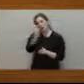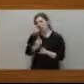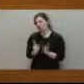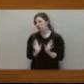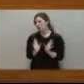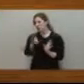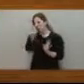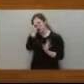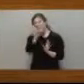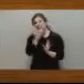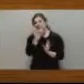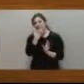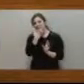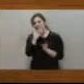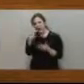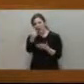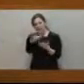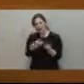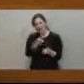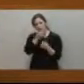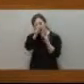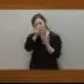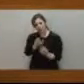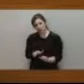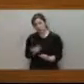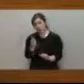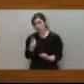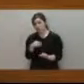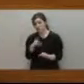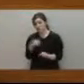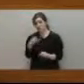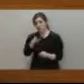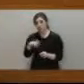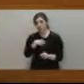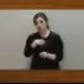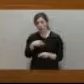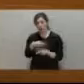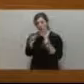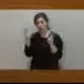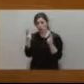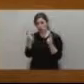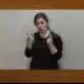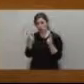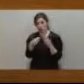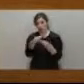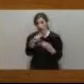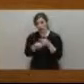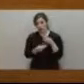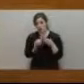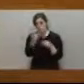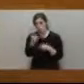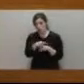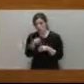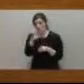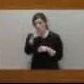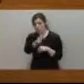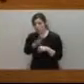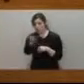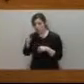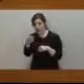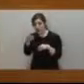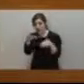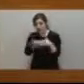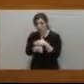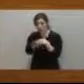no sé si se habrá leído los informes que emitieron los funcionarios públicos del Servicio de Telecomunicaciones, que es personal que accede